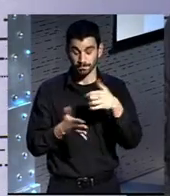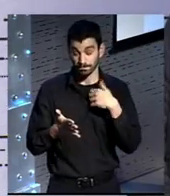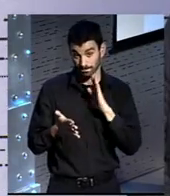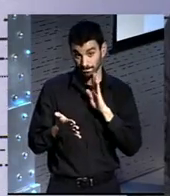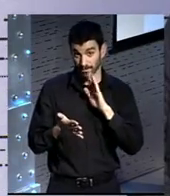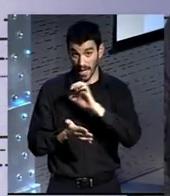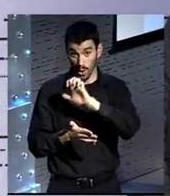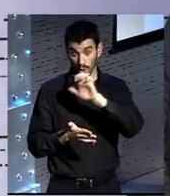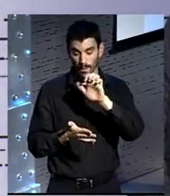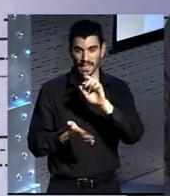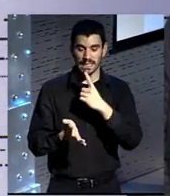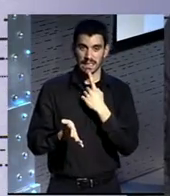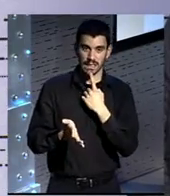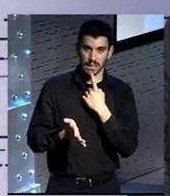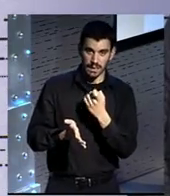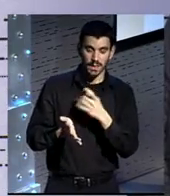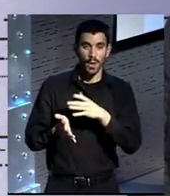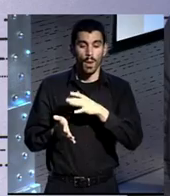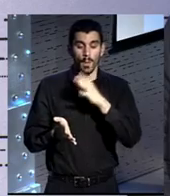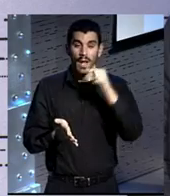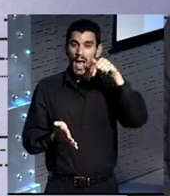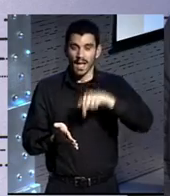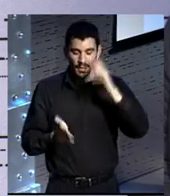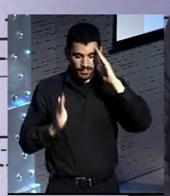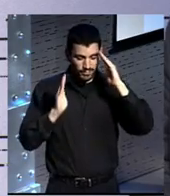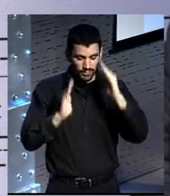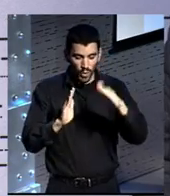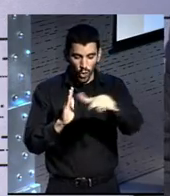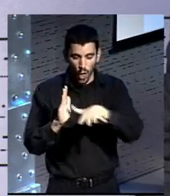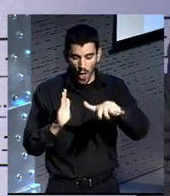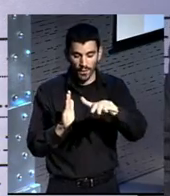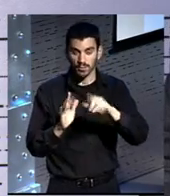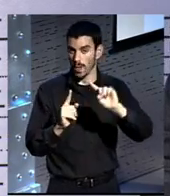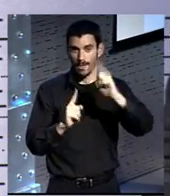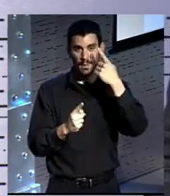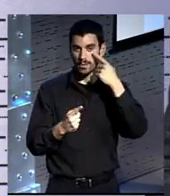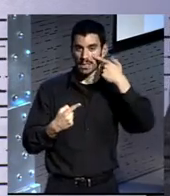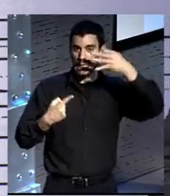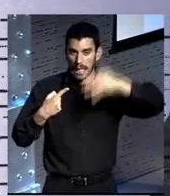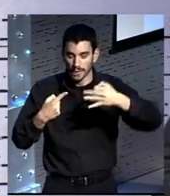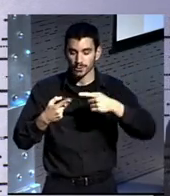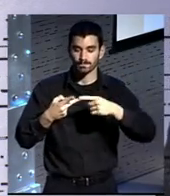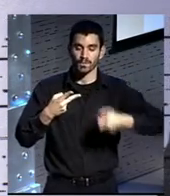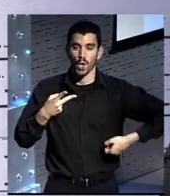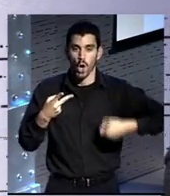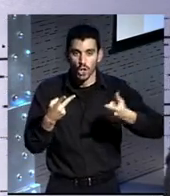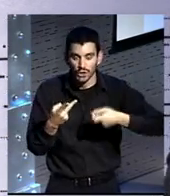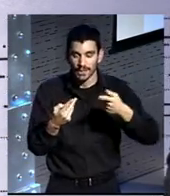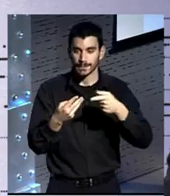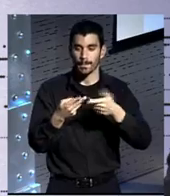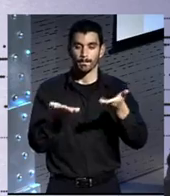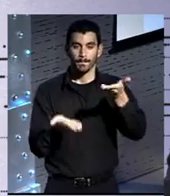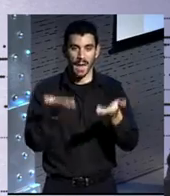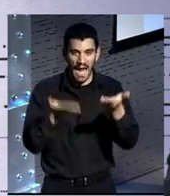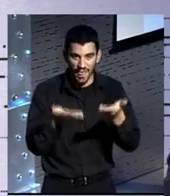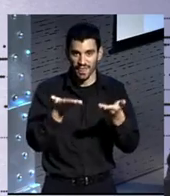porque aquí estamos poniendo el principal foco en los riesgos primero, en los costes, en el balance, en la